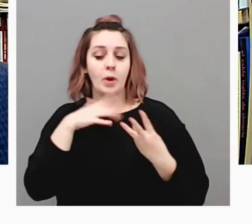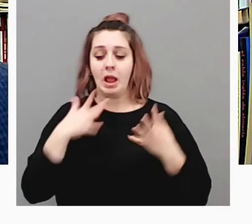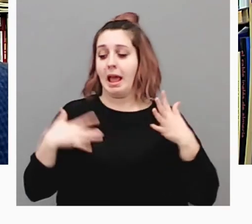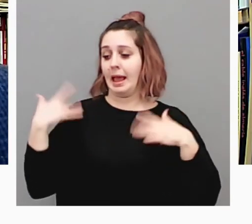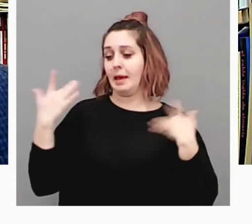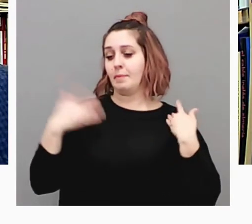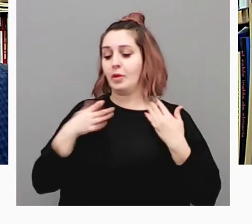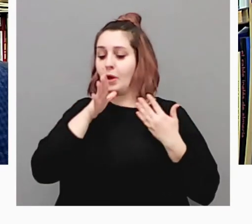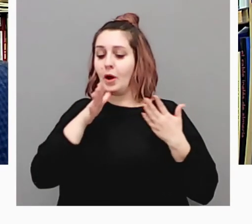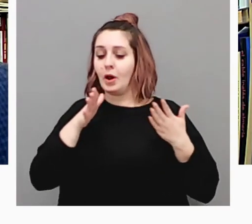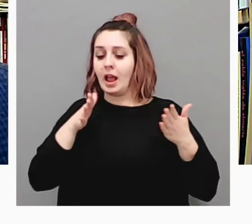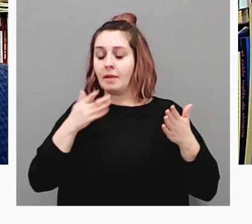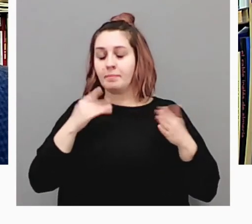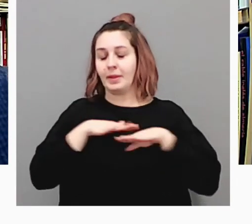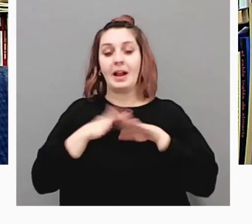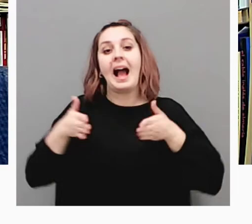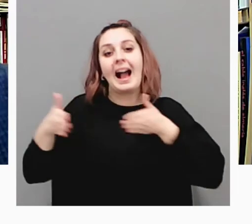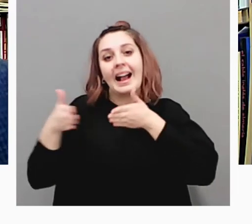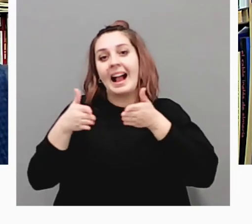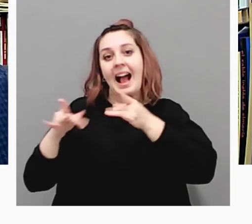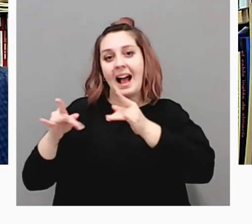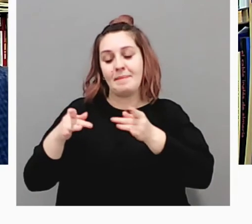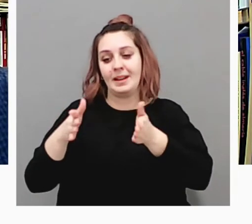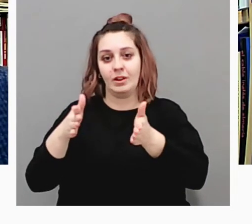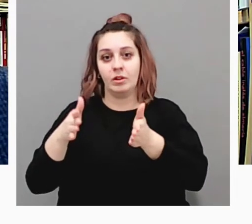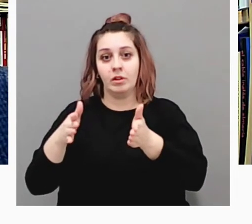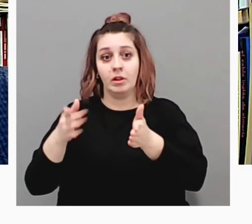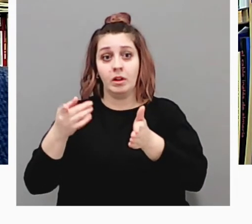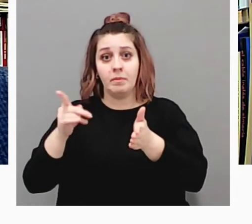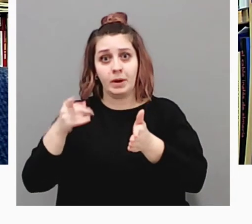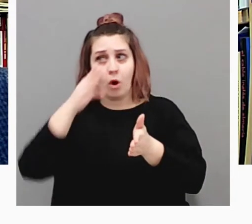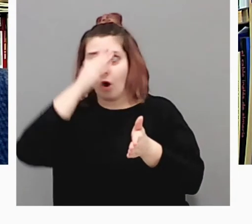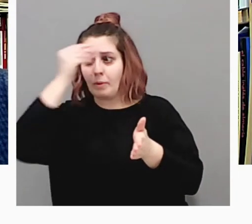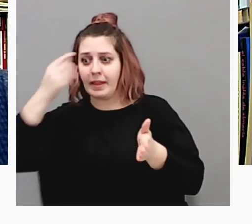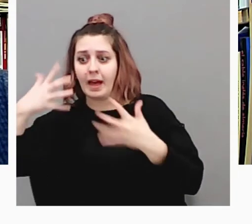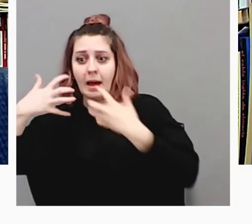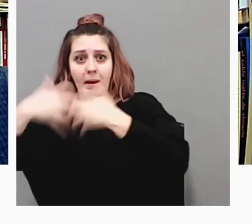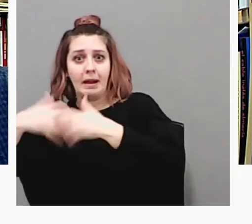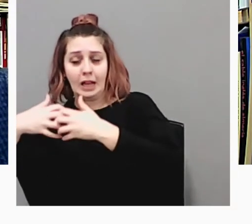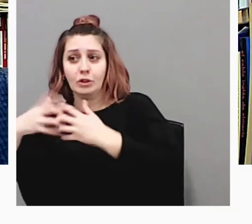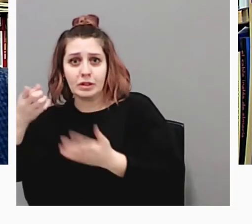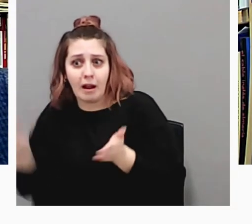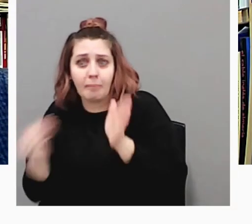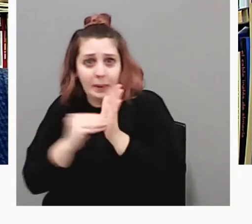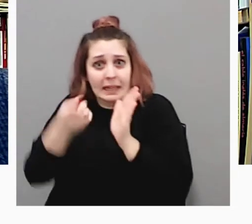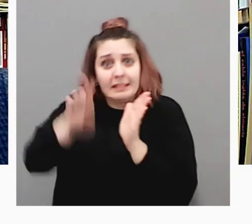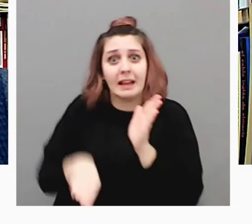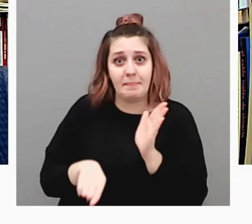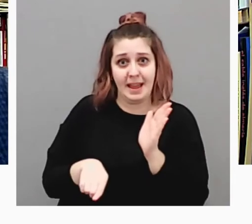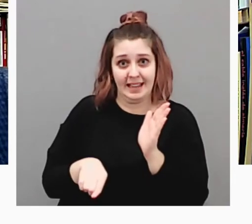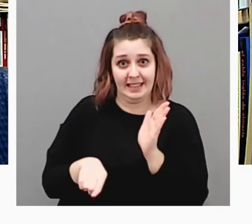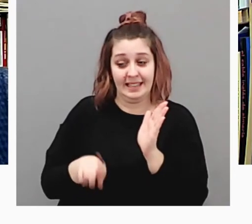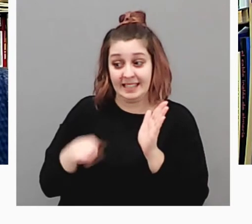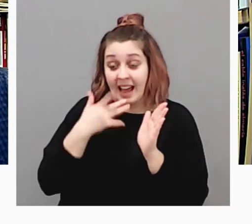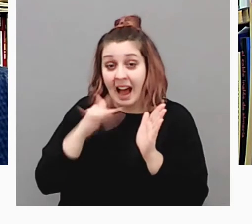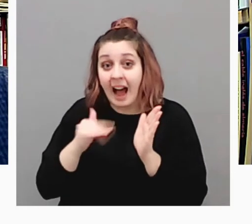caminar por sus pasarelas, y se obvia precisamente que es turismo industrial, que es un patrimonio industrial que si existe es precisamente por